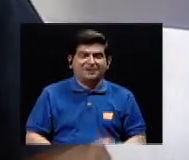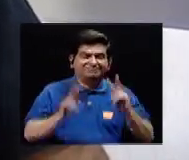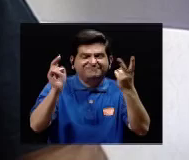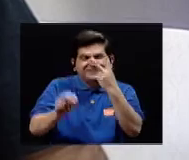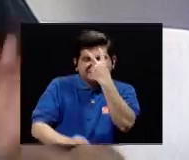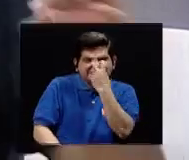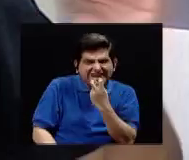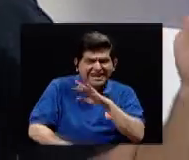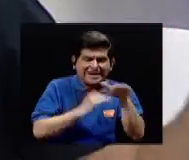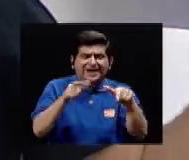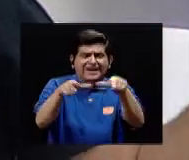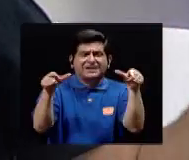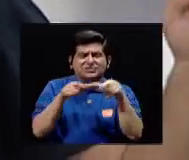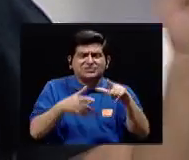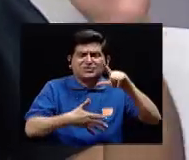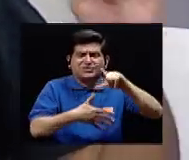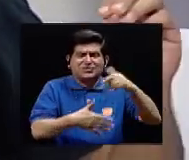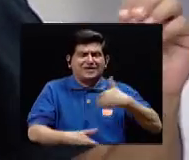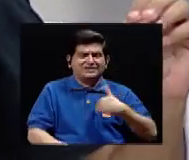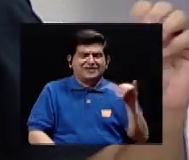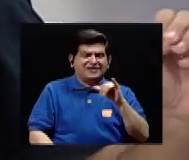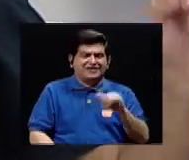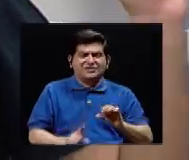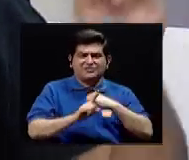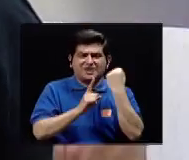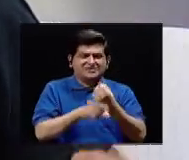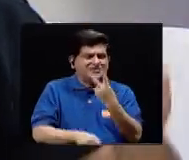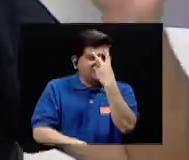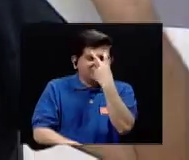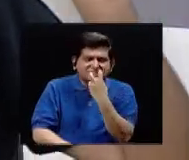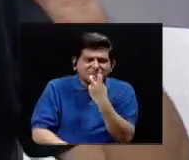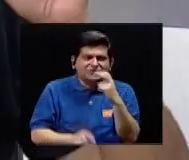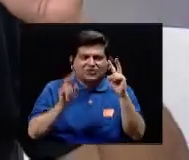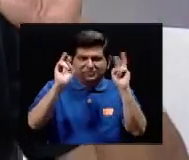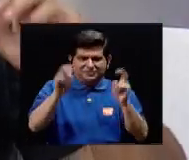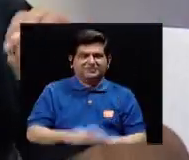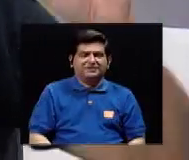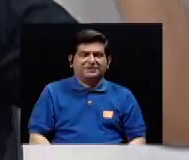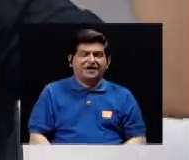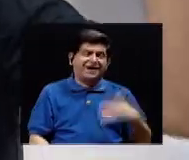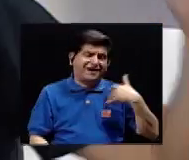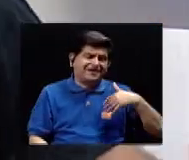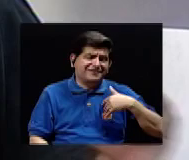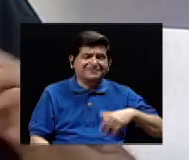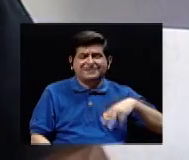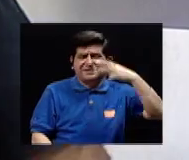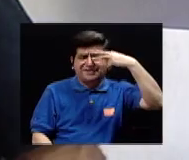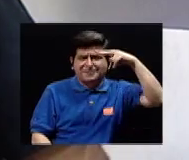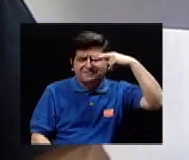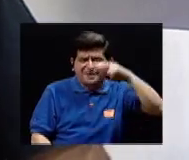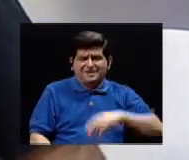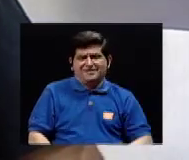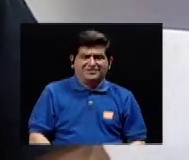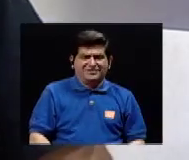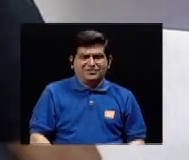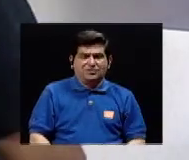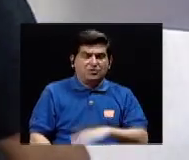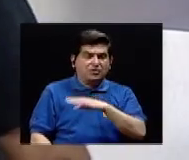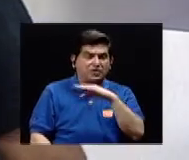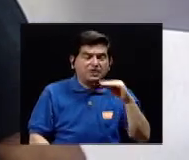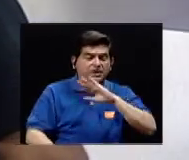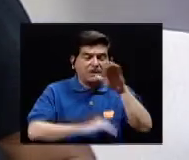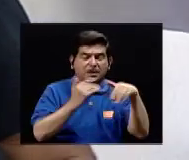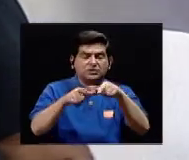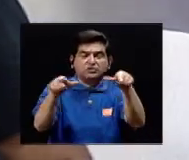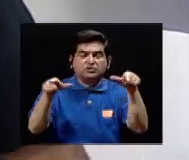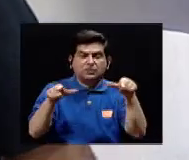ceguera, ¿verdad? En todas partes de Latinoamérica tenemos esa misma ceguera, en Argentina, en México y